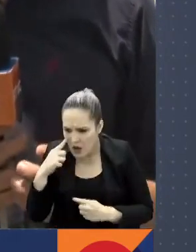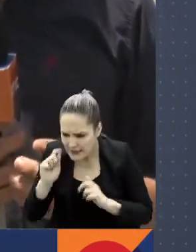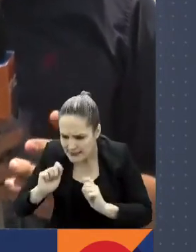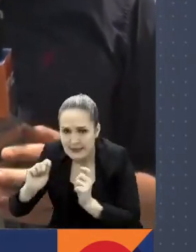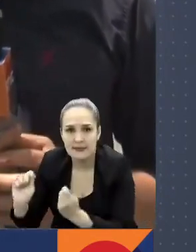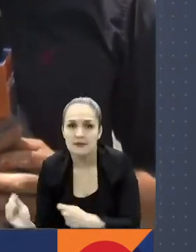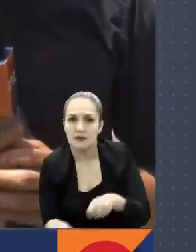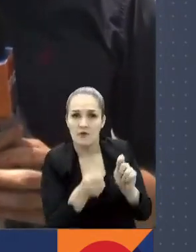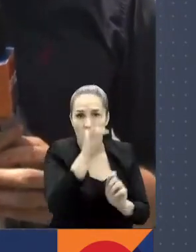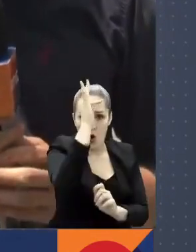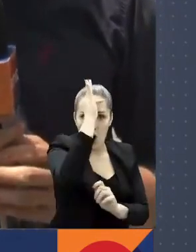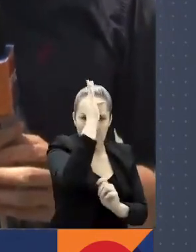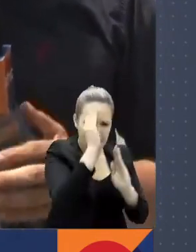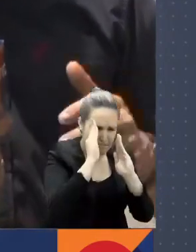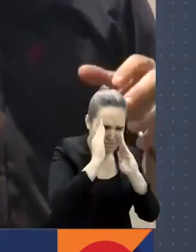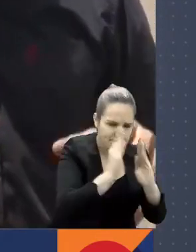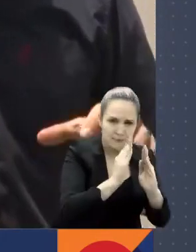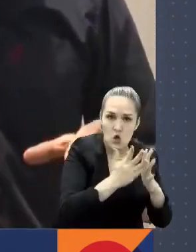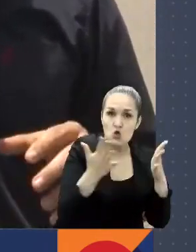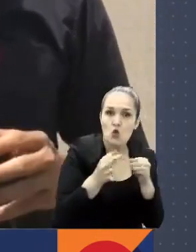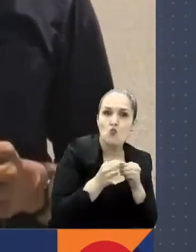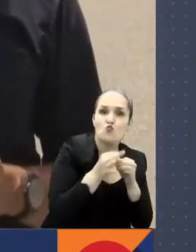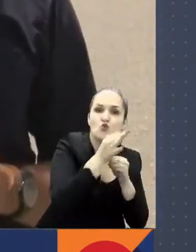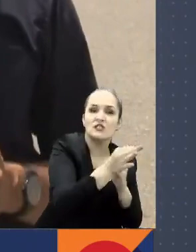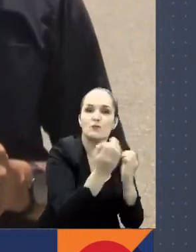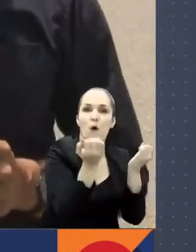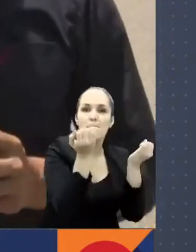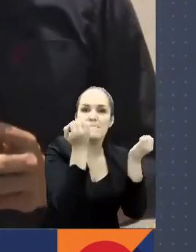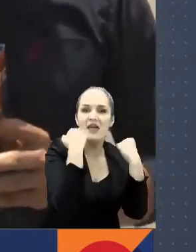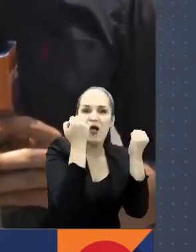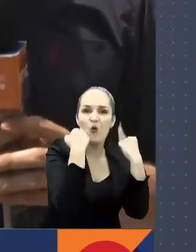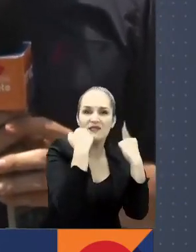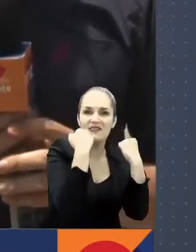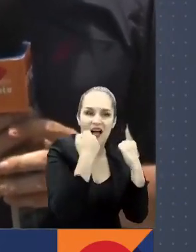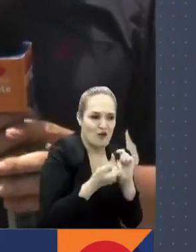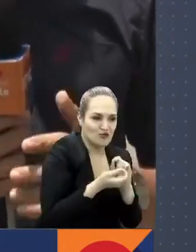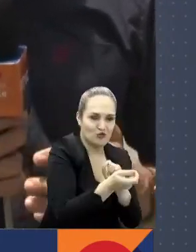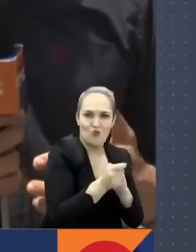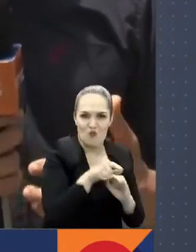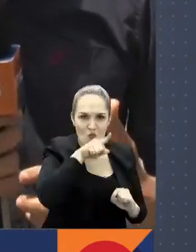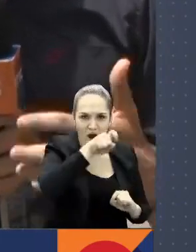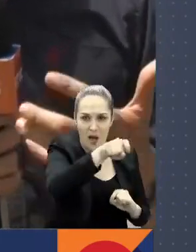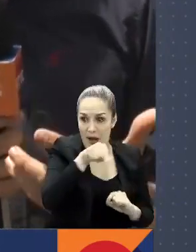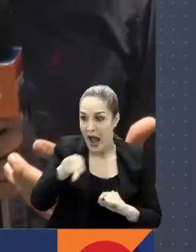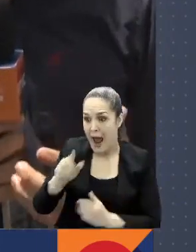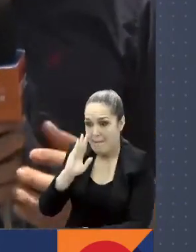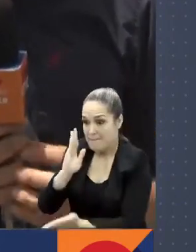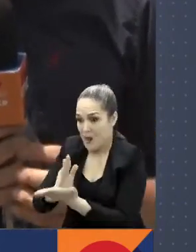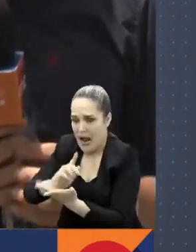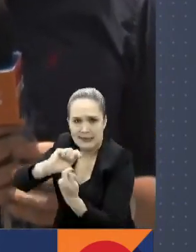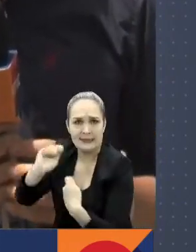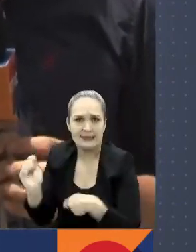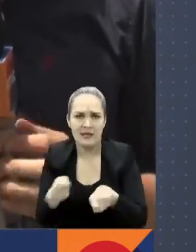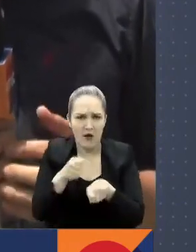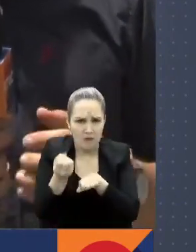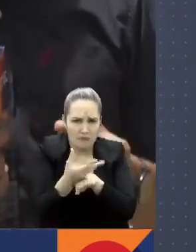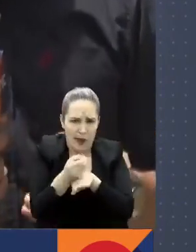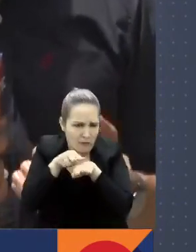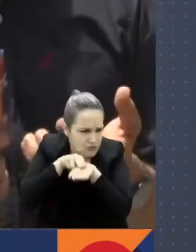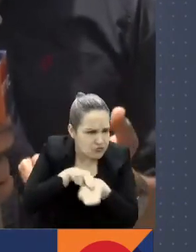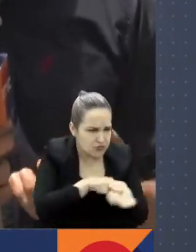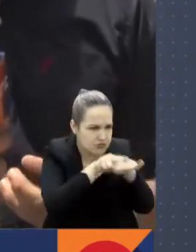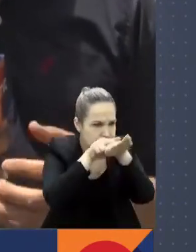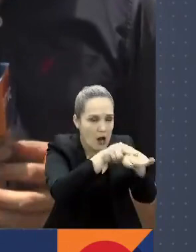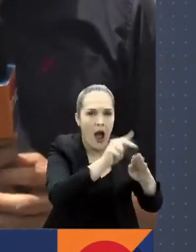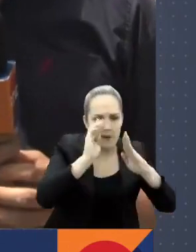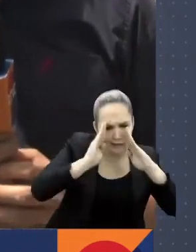hacia centros asistenciales en el municipio de Piedecuesta, aquí en el área metropolitana de la ciudad de Bucaramanga, donde son valorados por parte del cuerpo técnico y